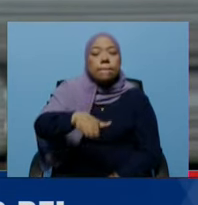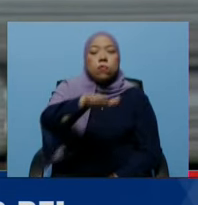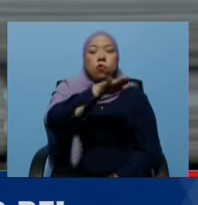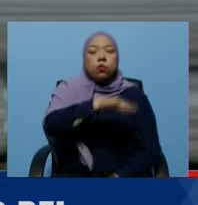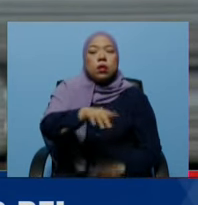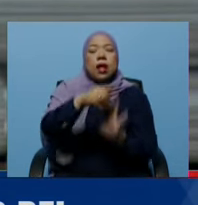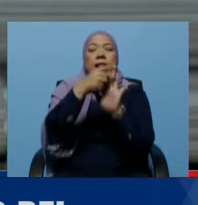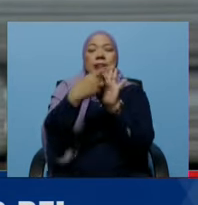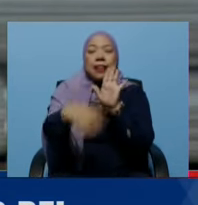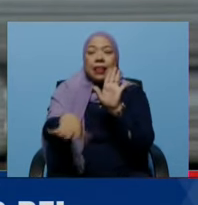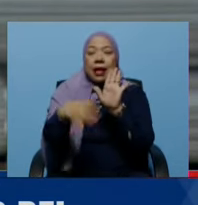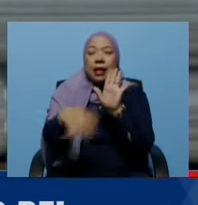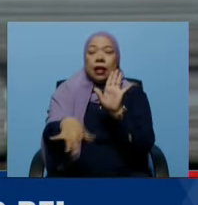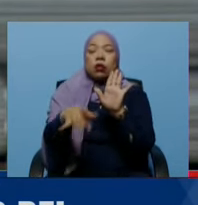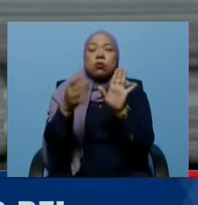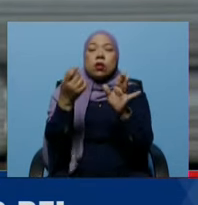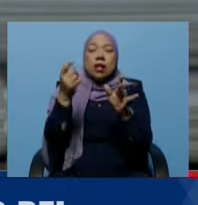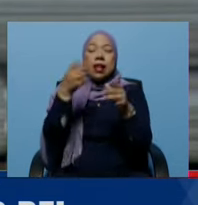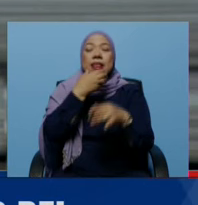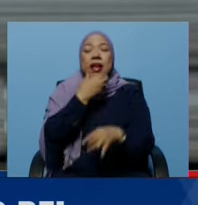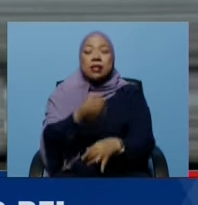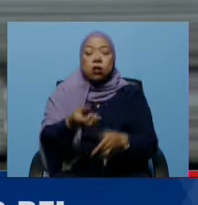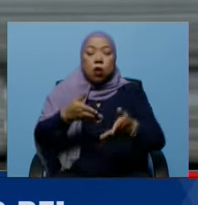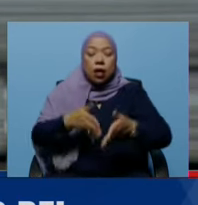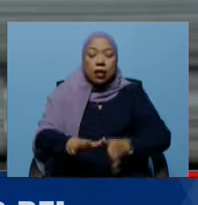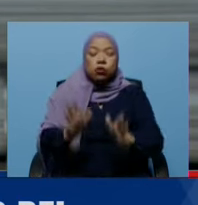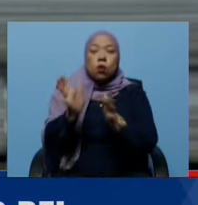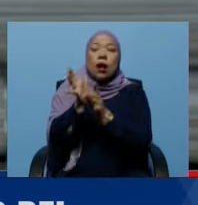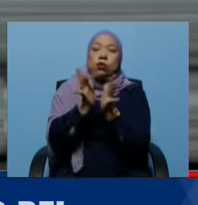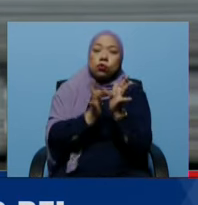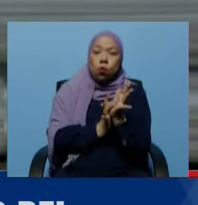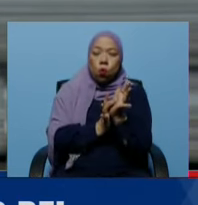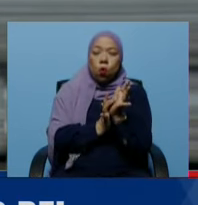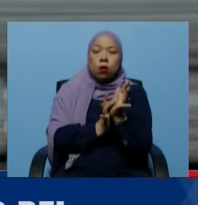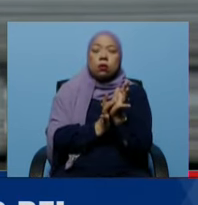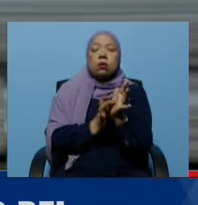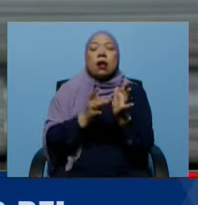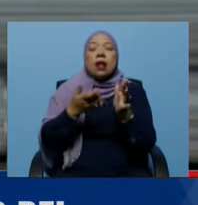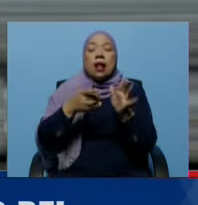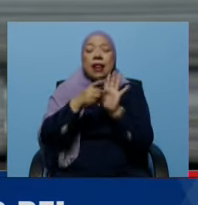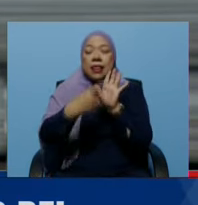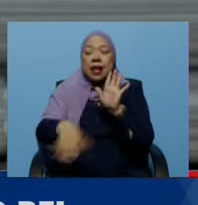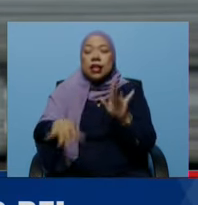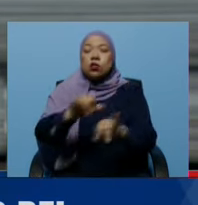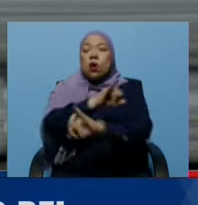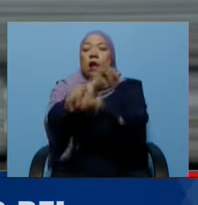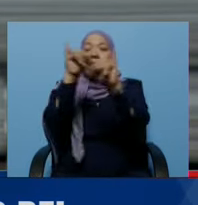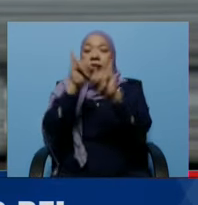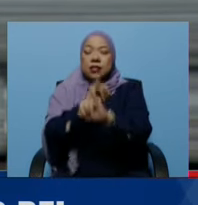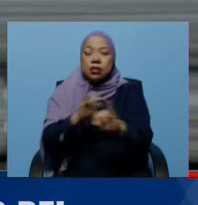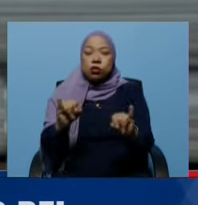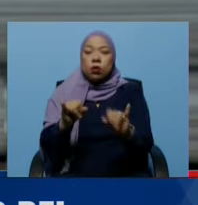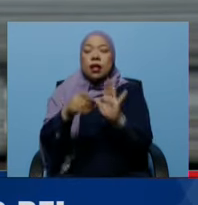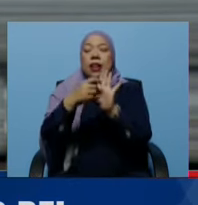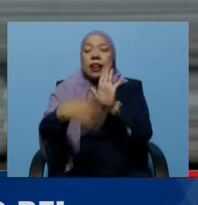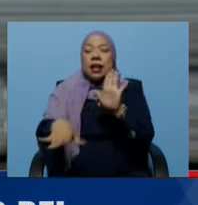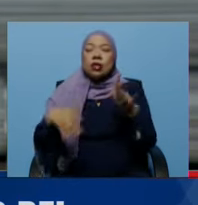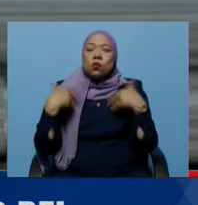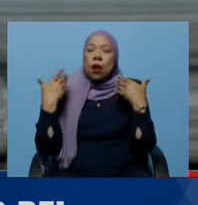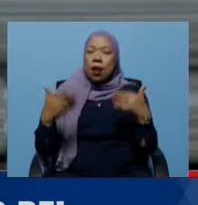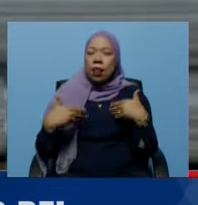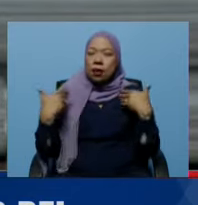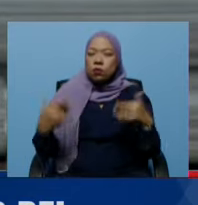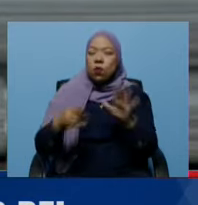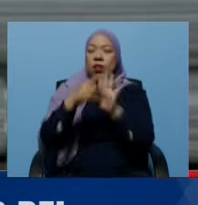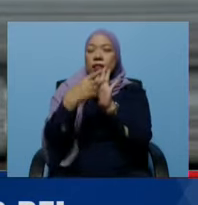el derecho a celebrar el nacimiento del niño Jesús, el derecho a la felicidad, el derecho a la alegría,